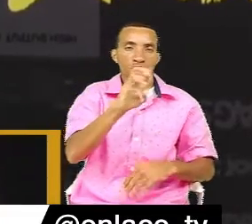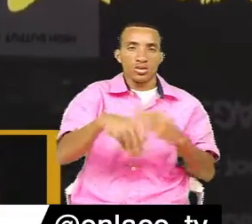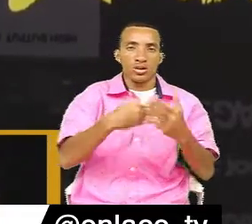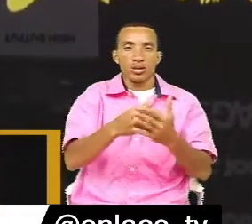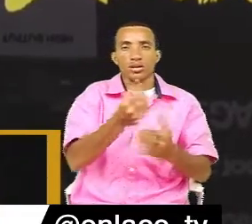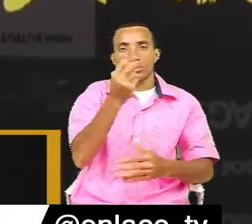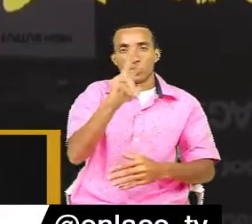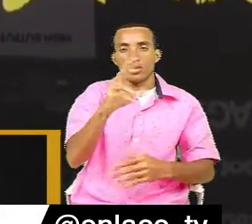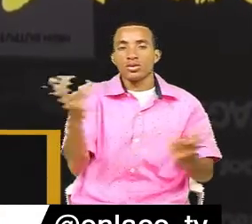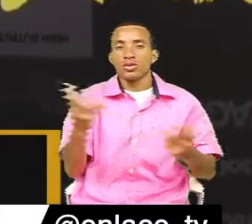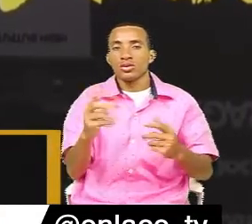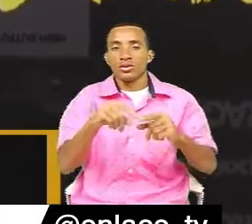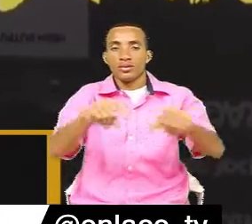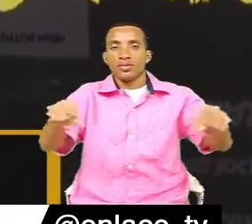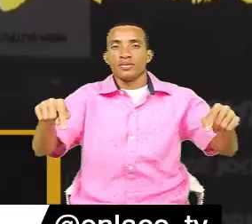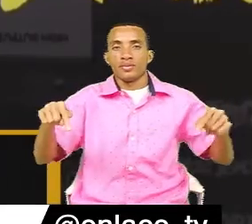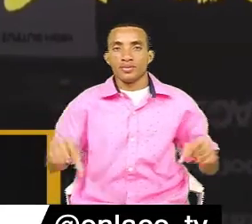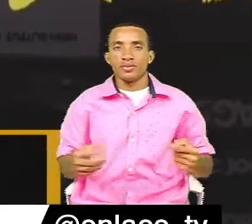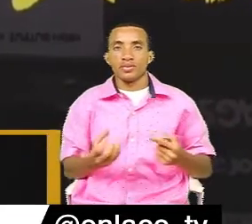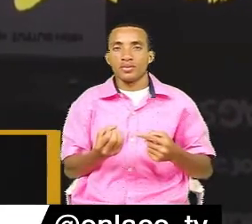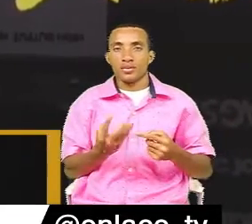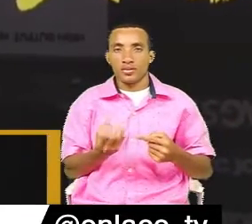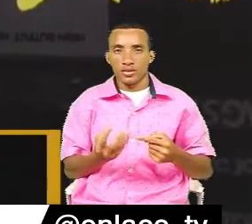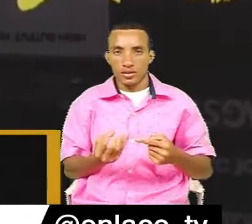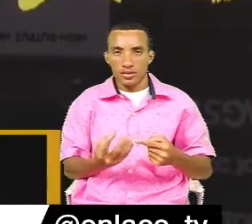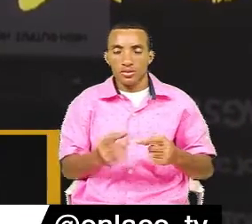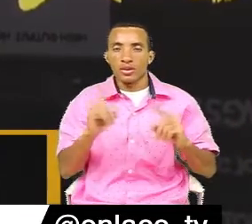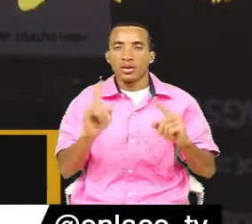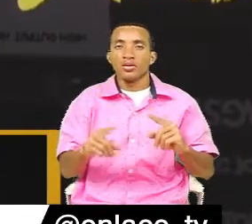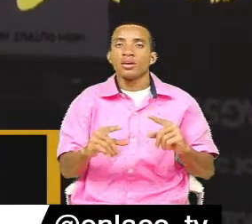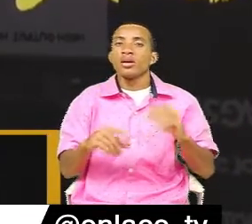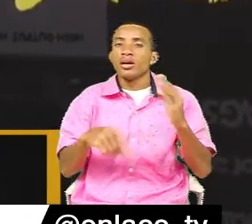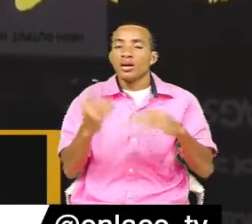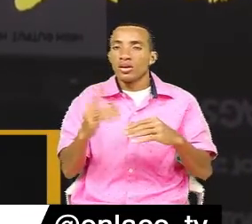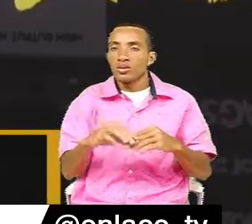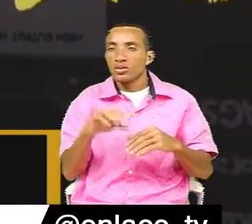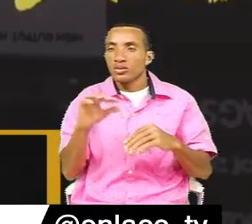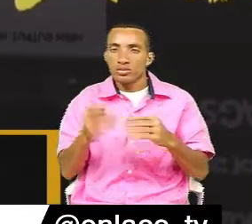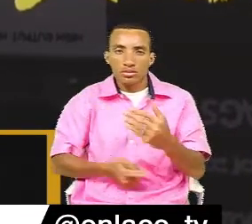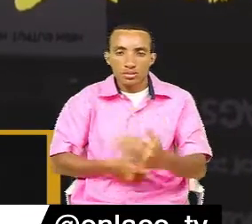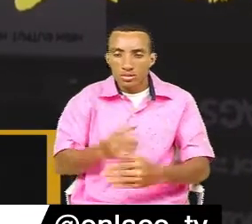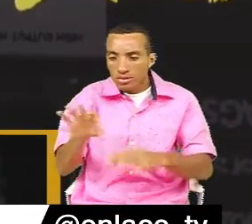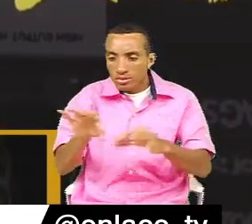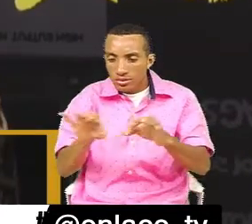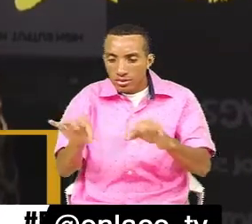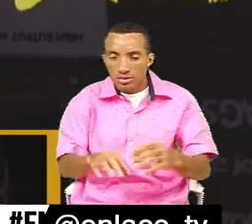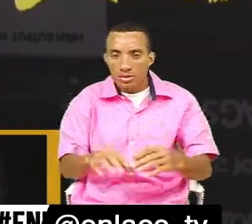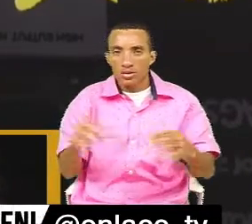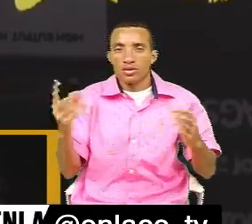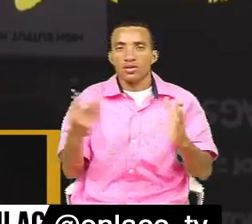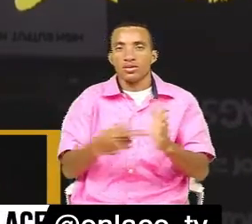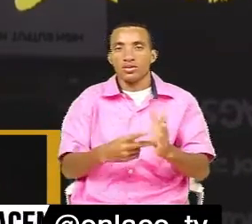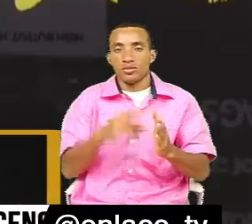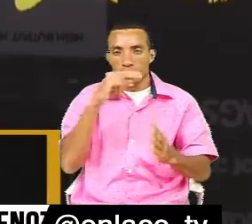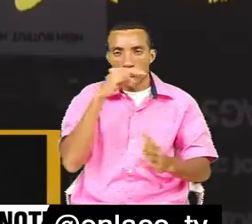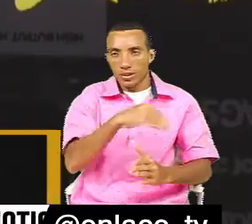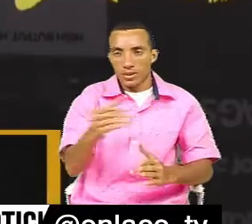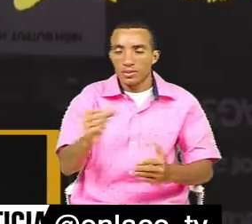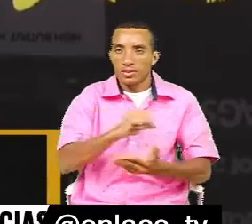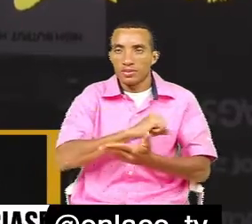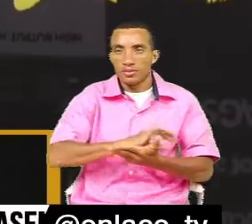SENA. Vamos a estar con los Semilleros de Cineastas, que es un proyecto que moviliza a 2.000 niños de forma gratuita a